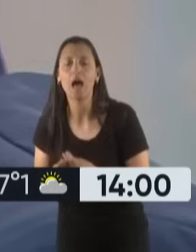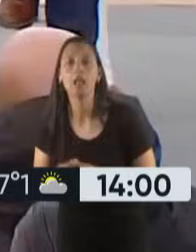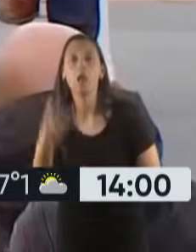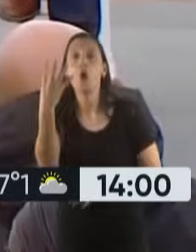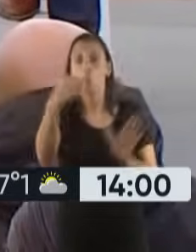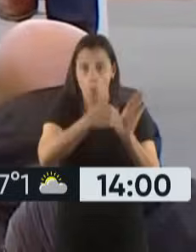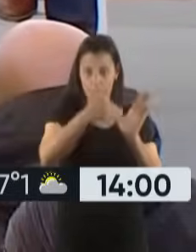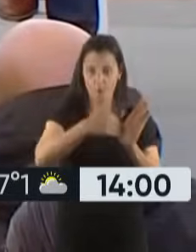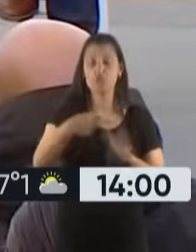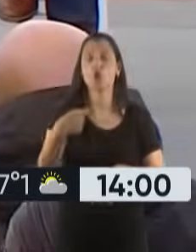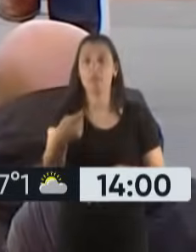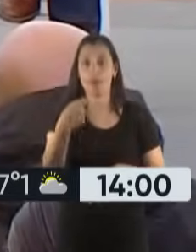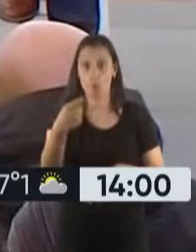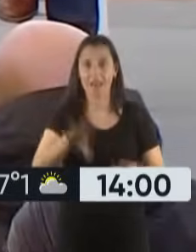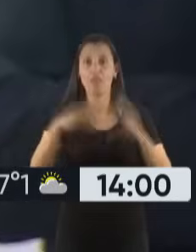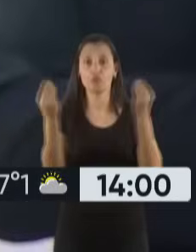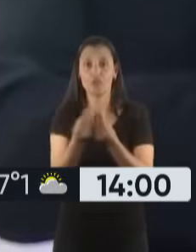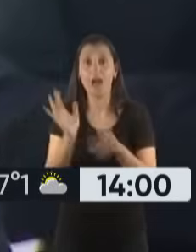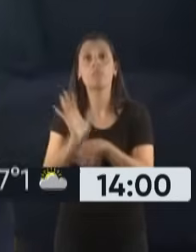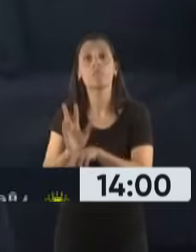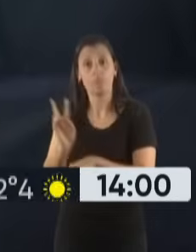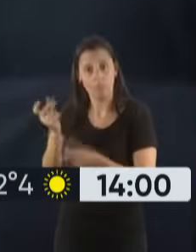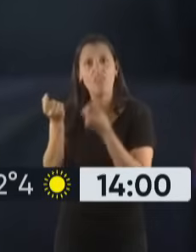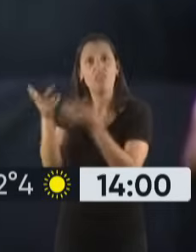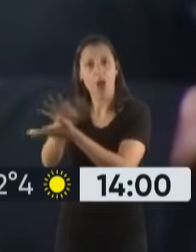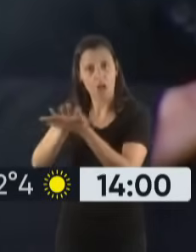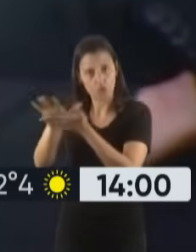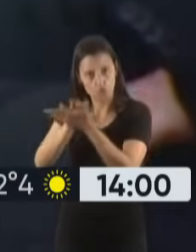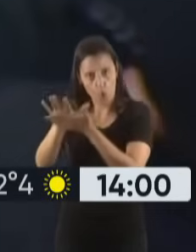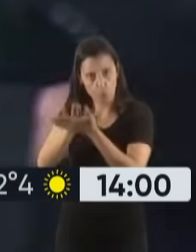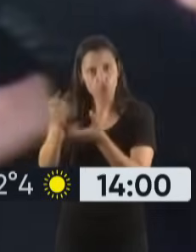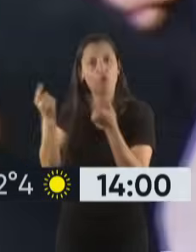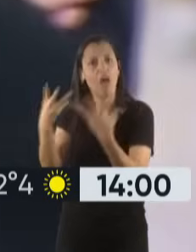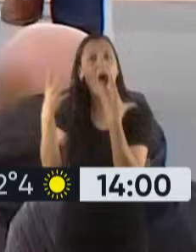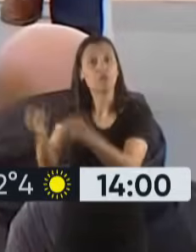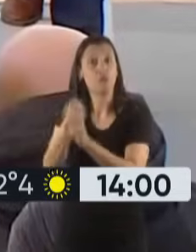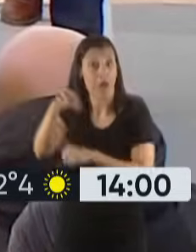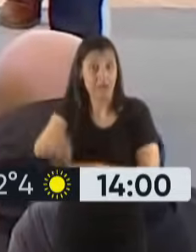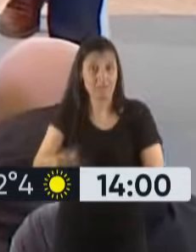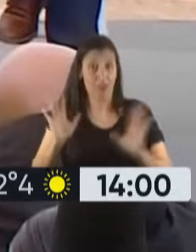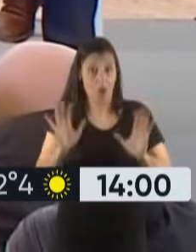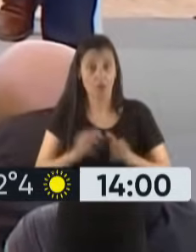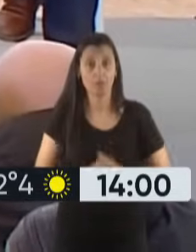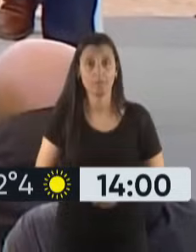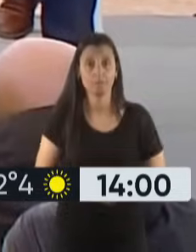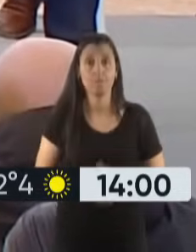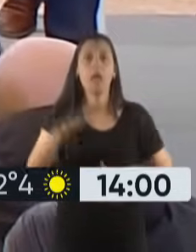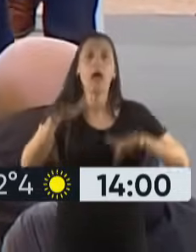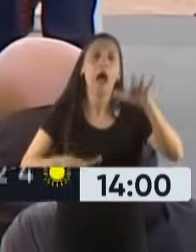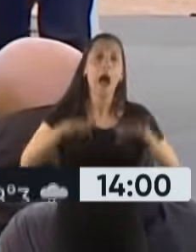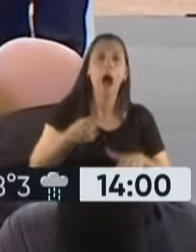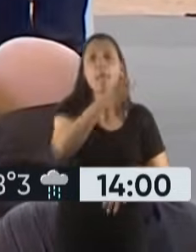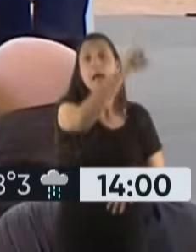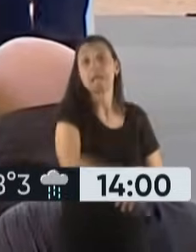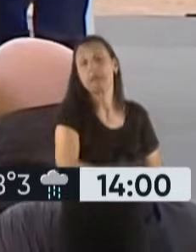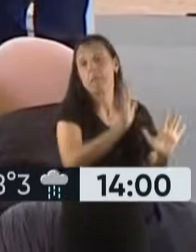4 millones de jubilados. Así le resolvimos la vida a 4 millones de jubilados. Es el día de hoy que a veces me para